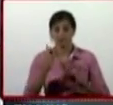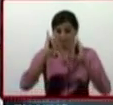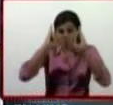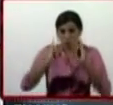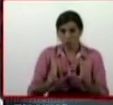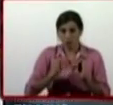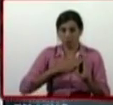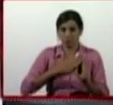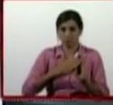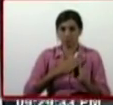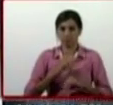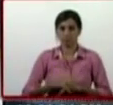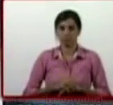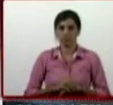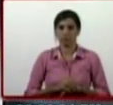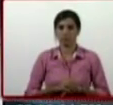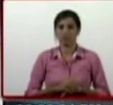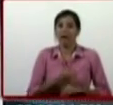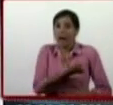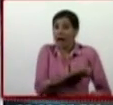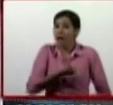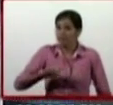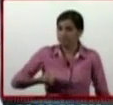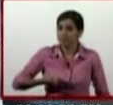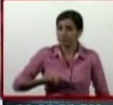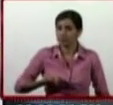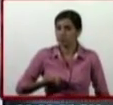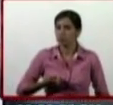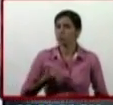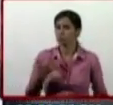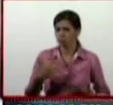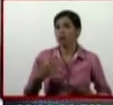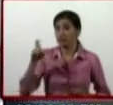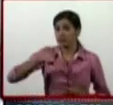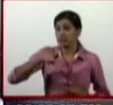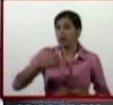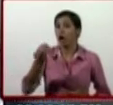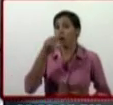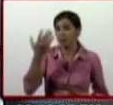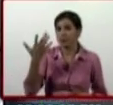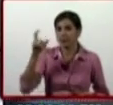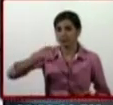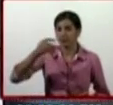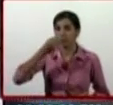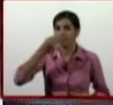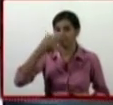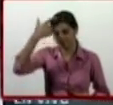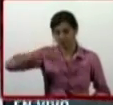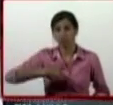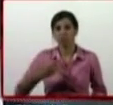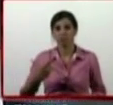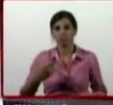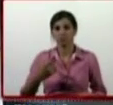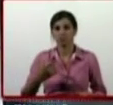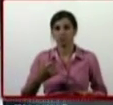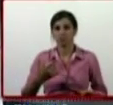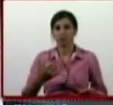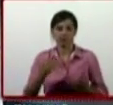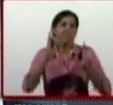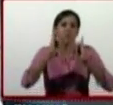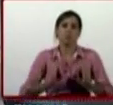¿verdad? El hambre, bueno, y la necesidad de alimentarse el ser humano, ¿eh? Coloca lo individual,